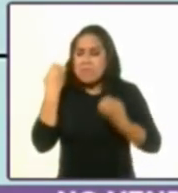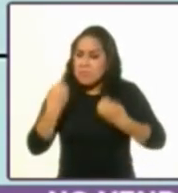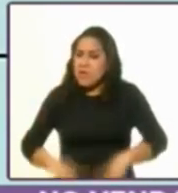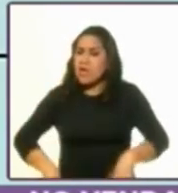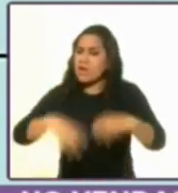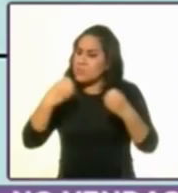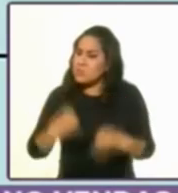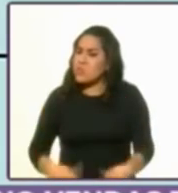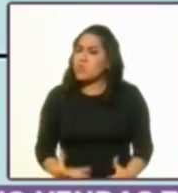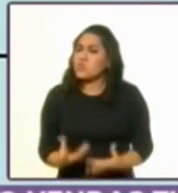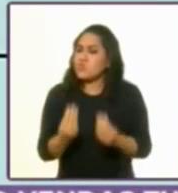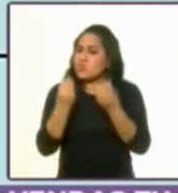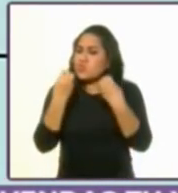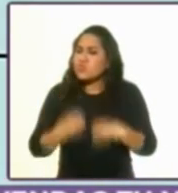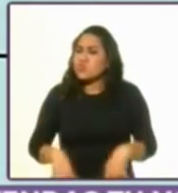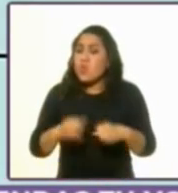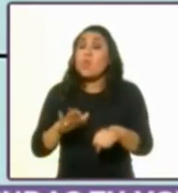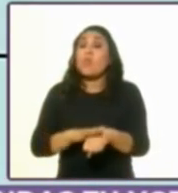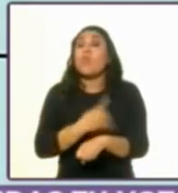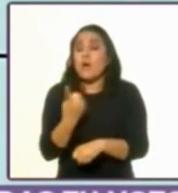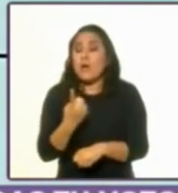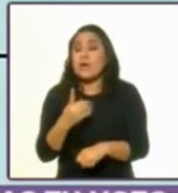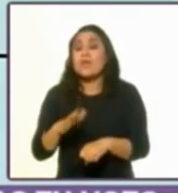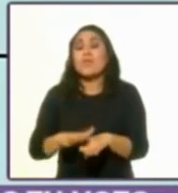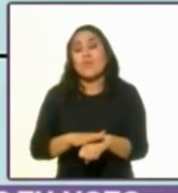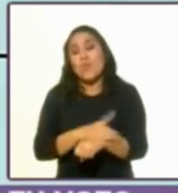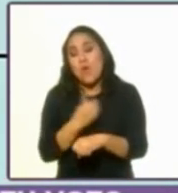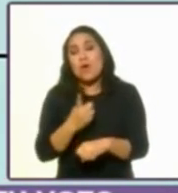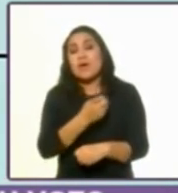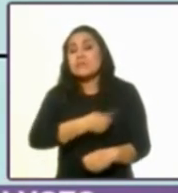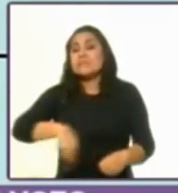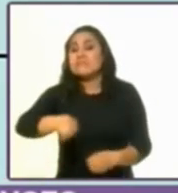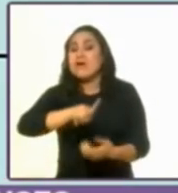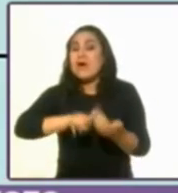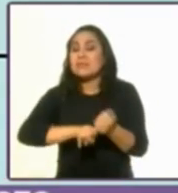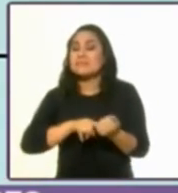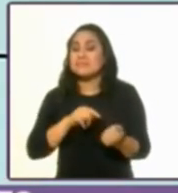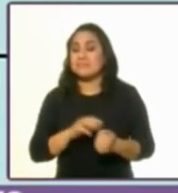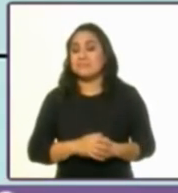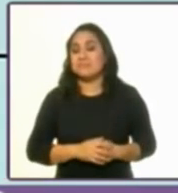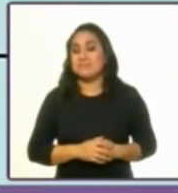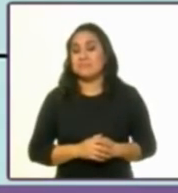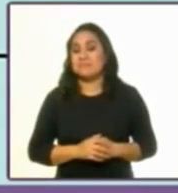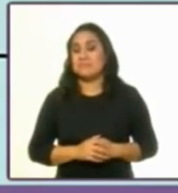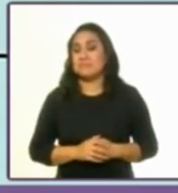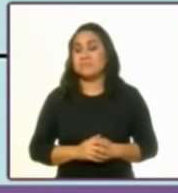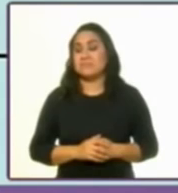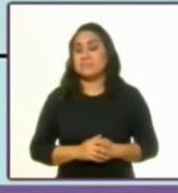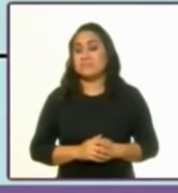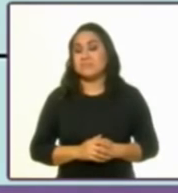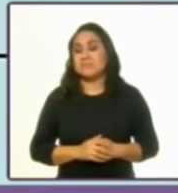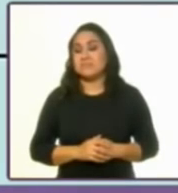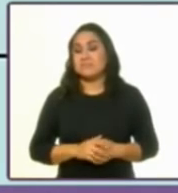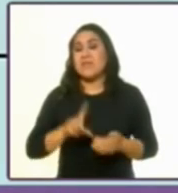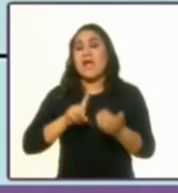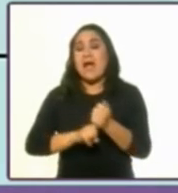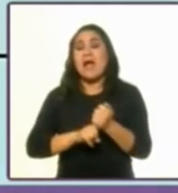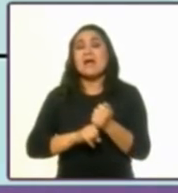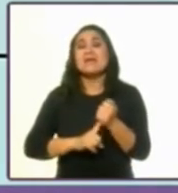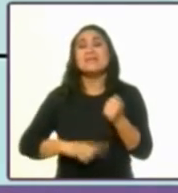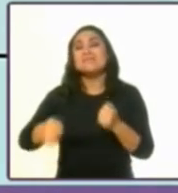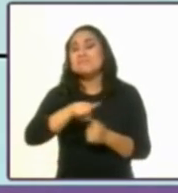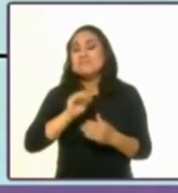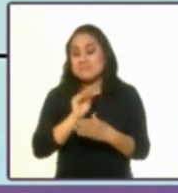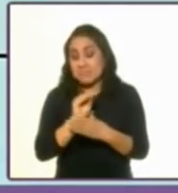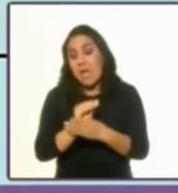precisamente por por una mala o por omisión es precisamente de de una política consistente